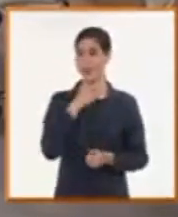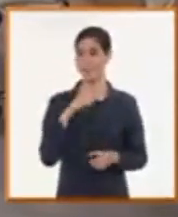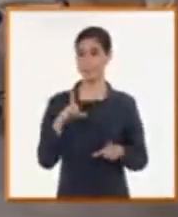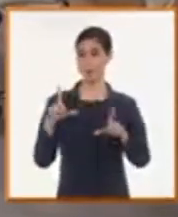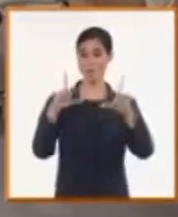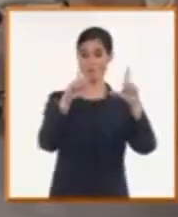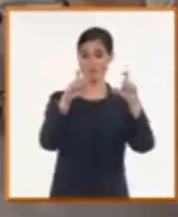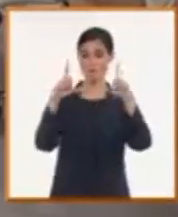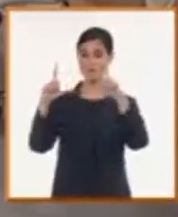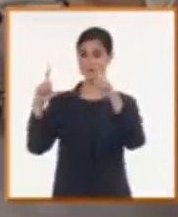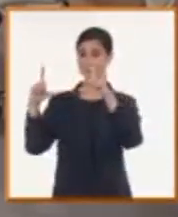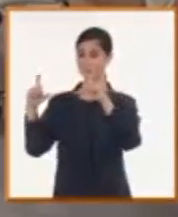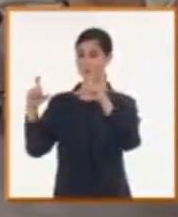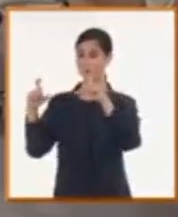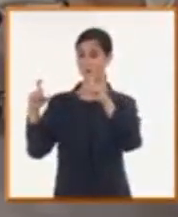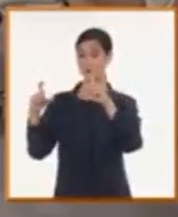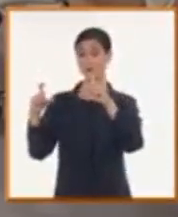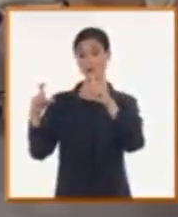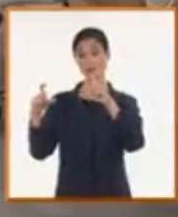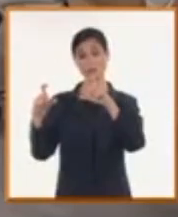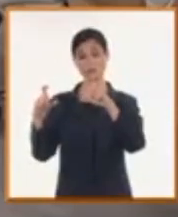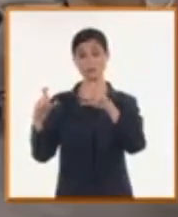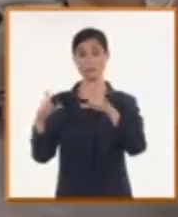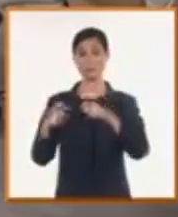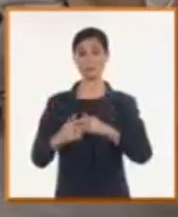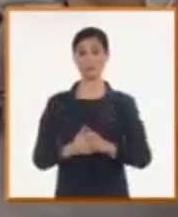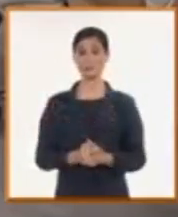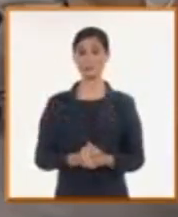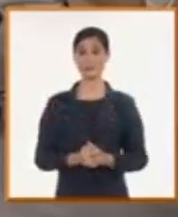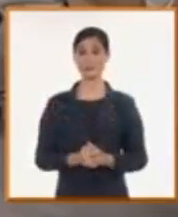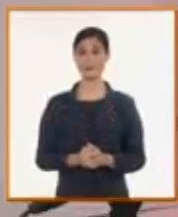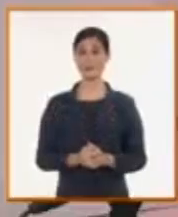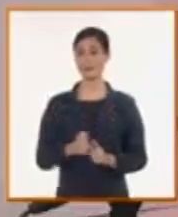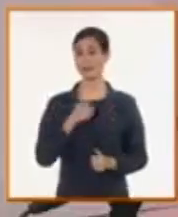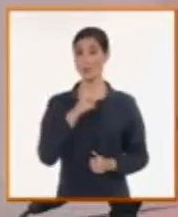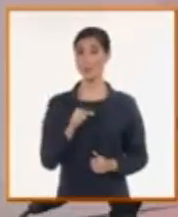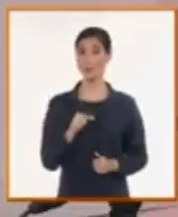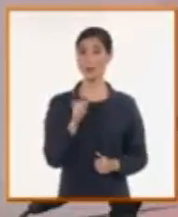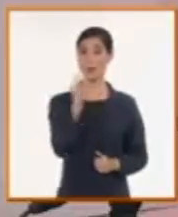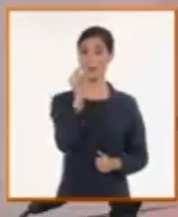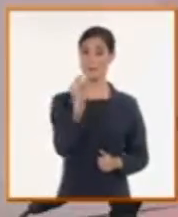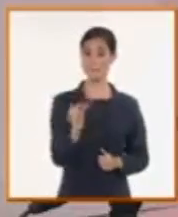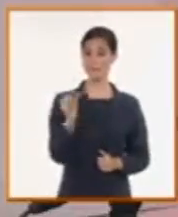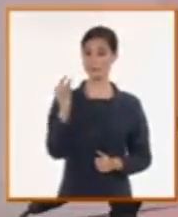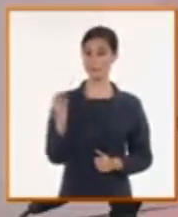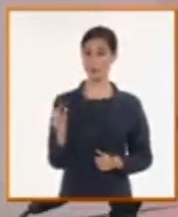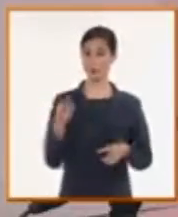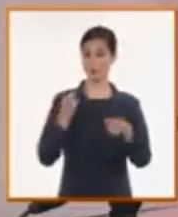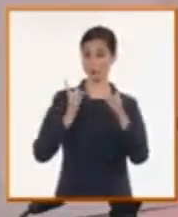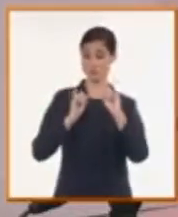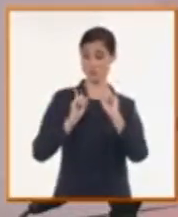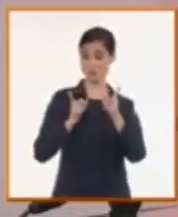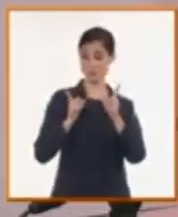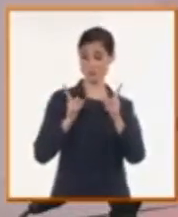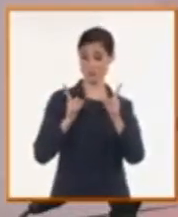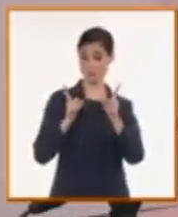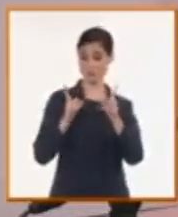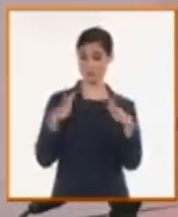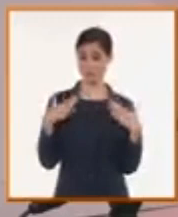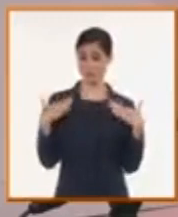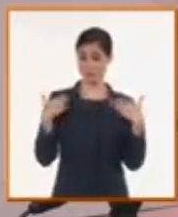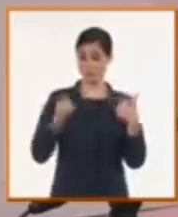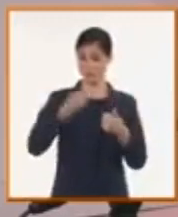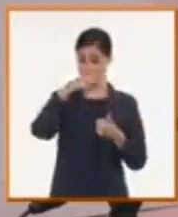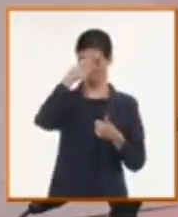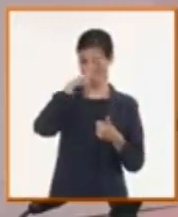visto, inéditas. ¿Dónde están esas personalidades de la política y de la dirección militar cubana y el